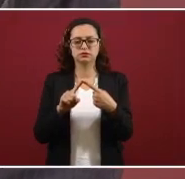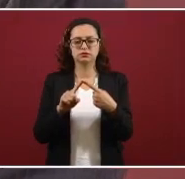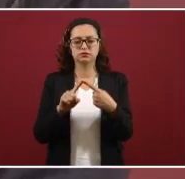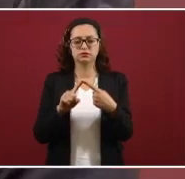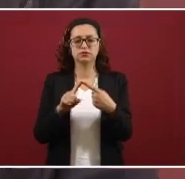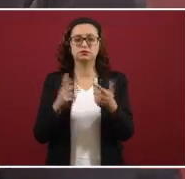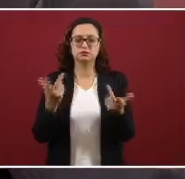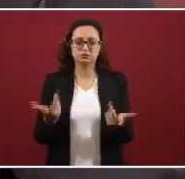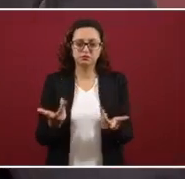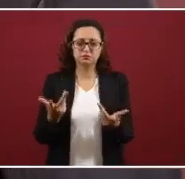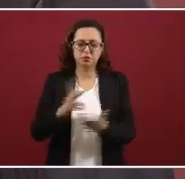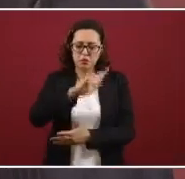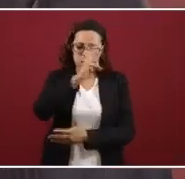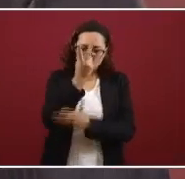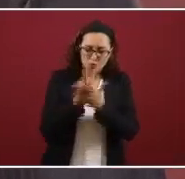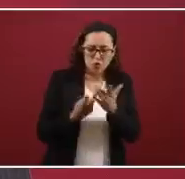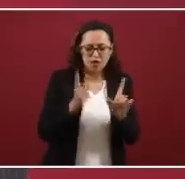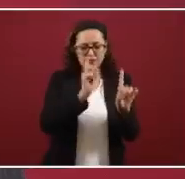de bienestar